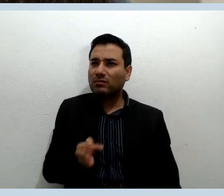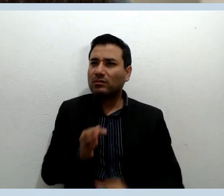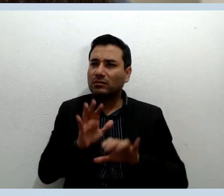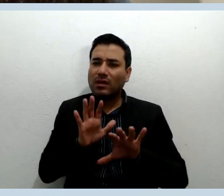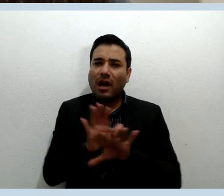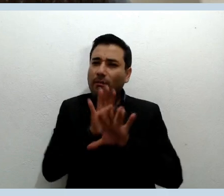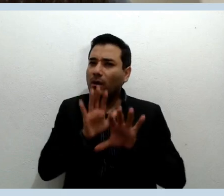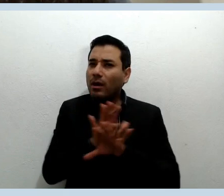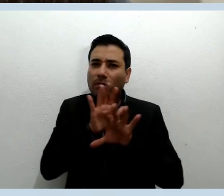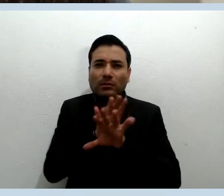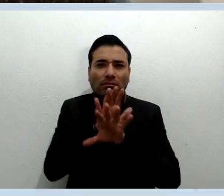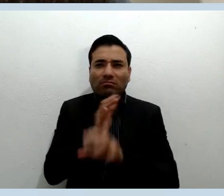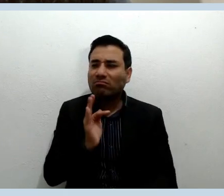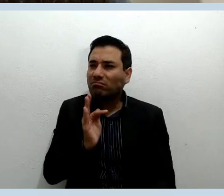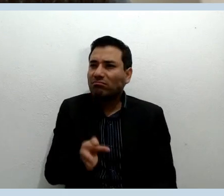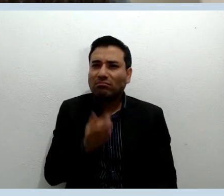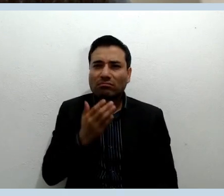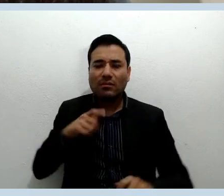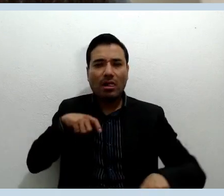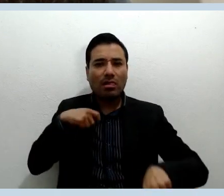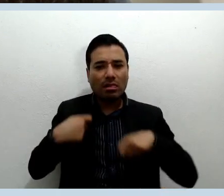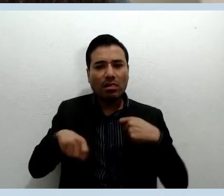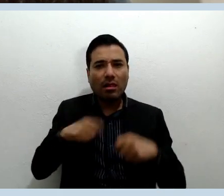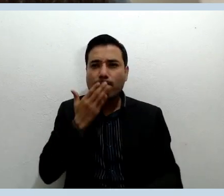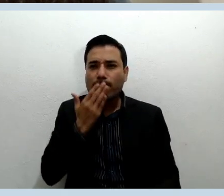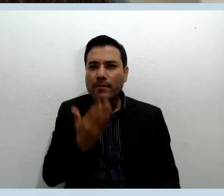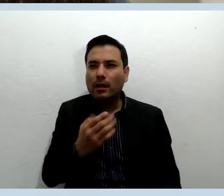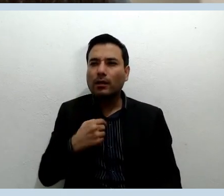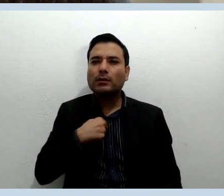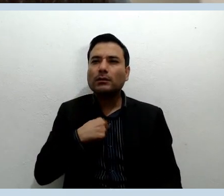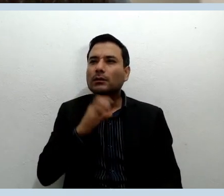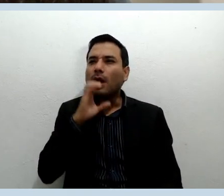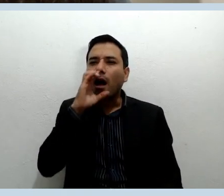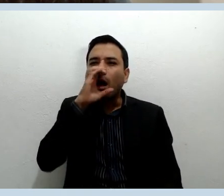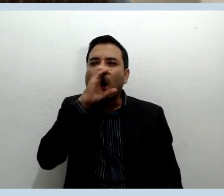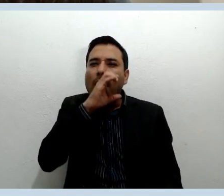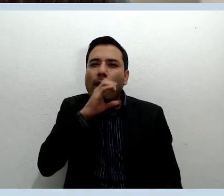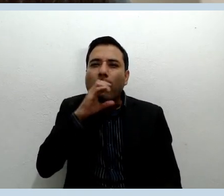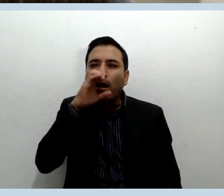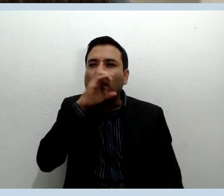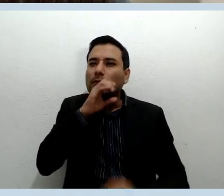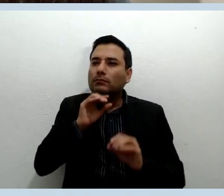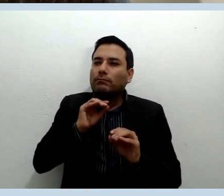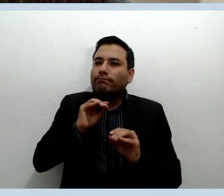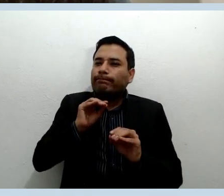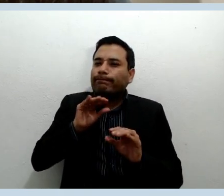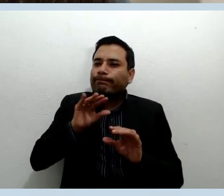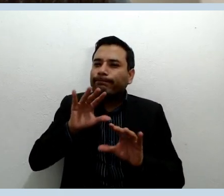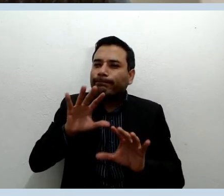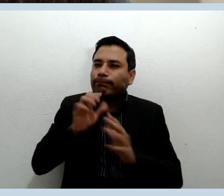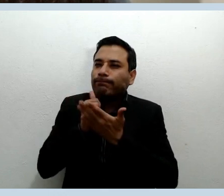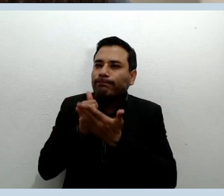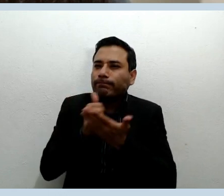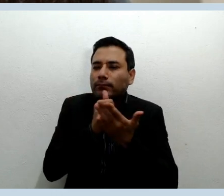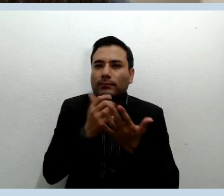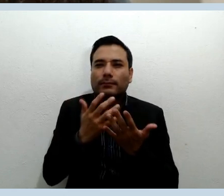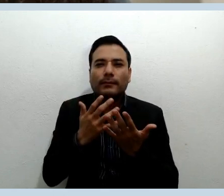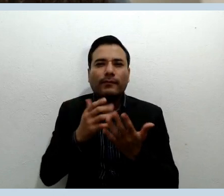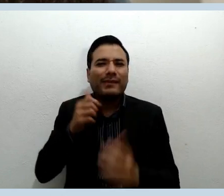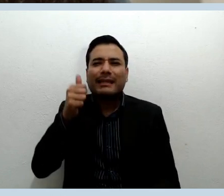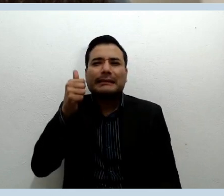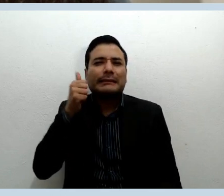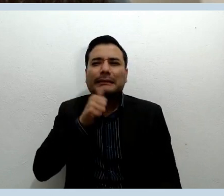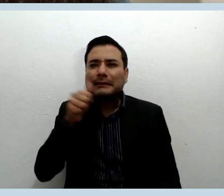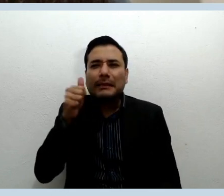e emanar calor incluso Buscar otras formas en las que no tenga que ser todo una